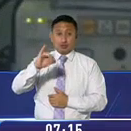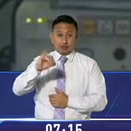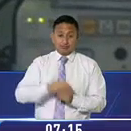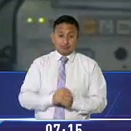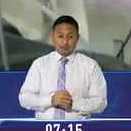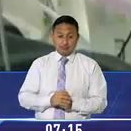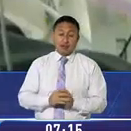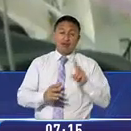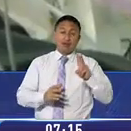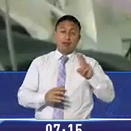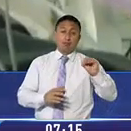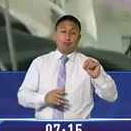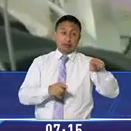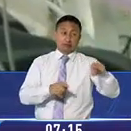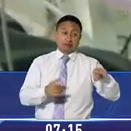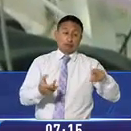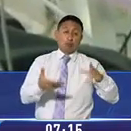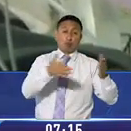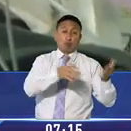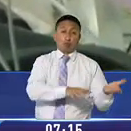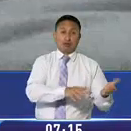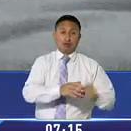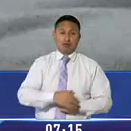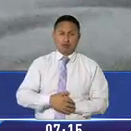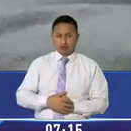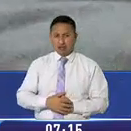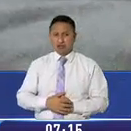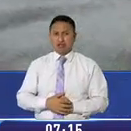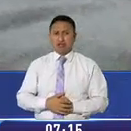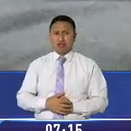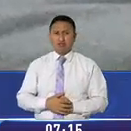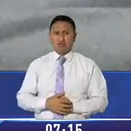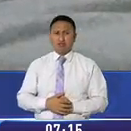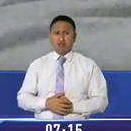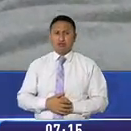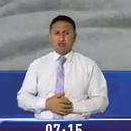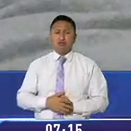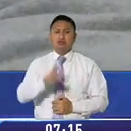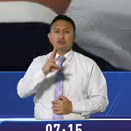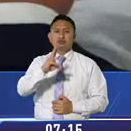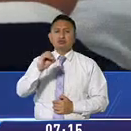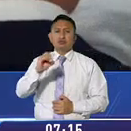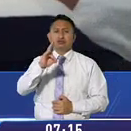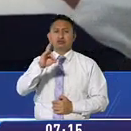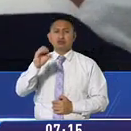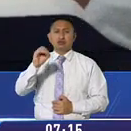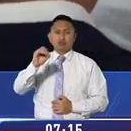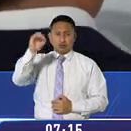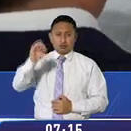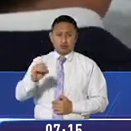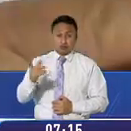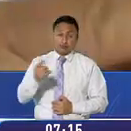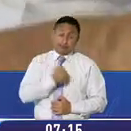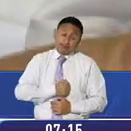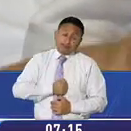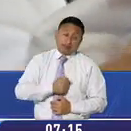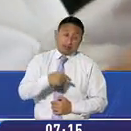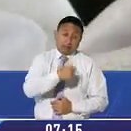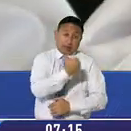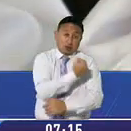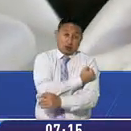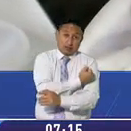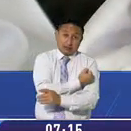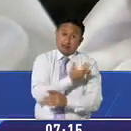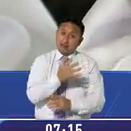20 pierden la batalla contra el virus. Y de ellos, un 60 a 70% lamentablemente no contaban con todas sus